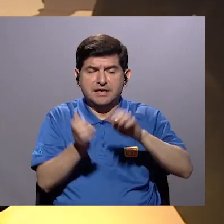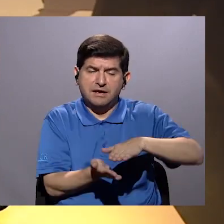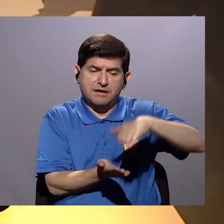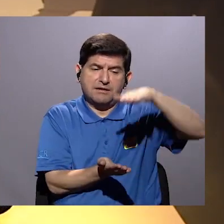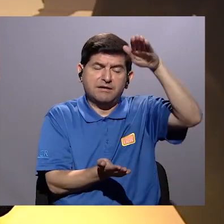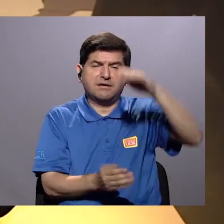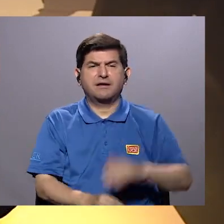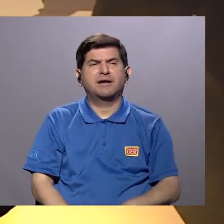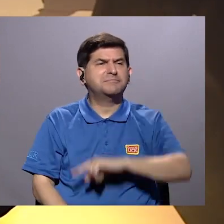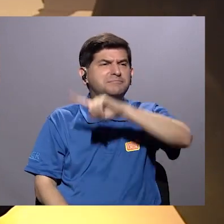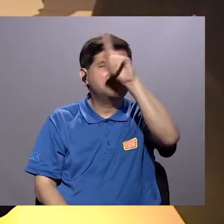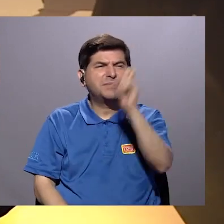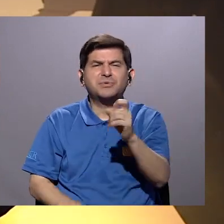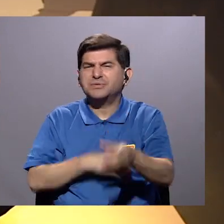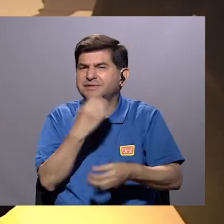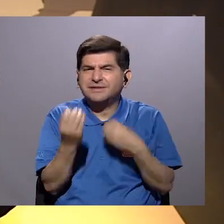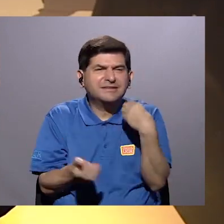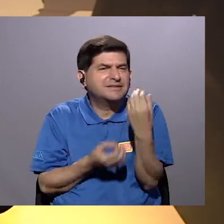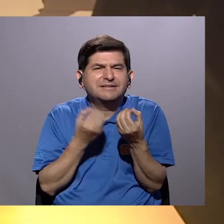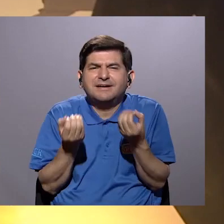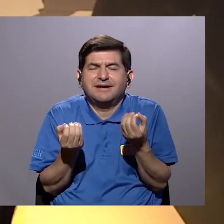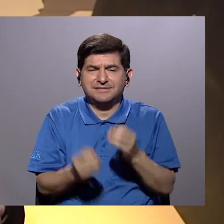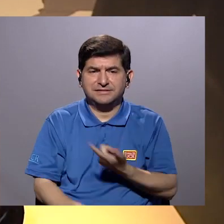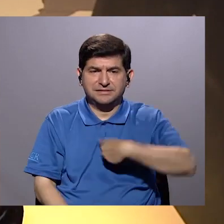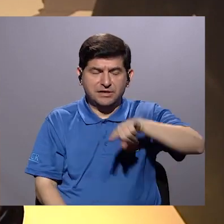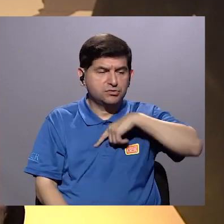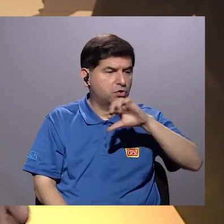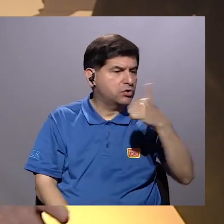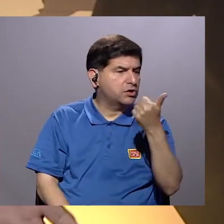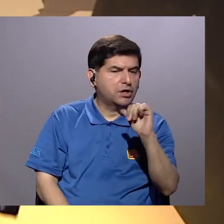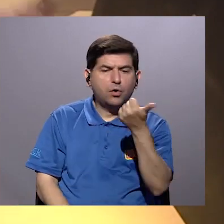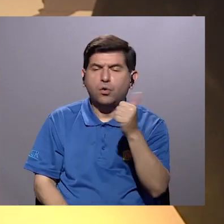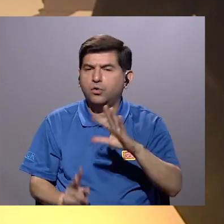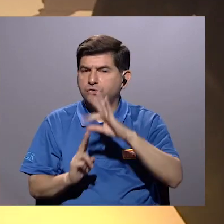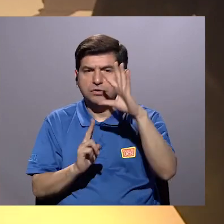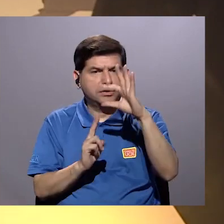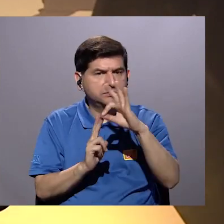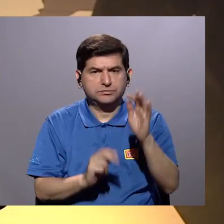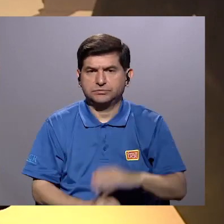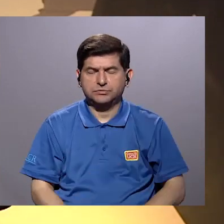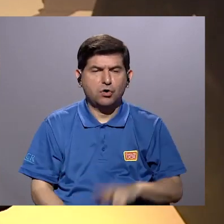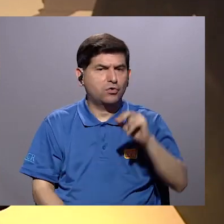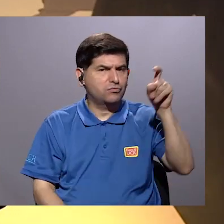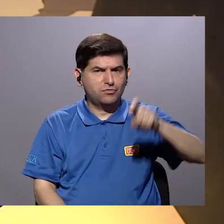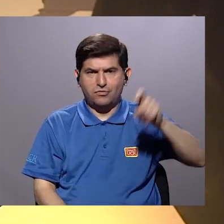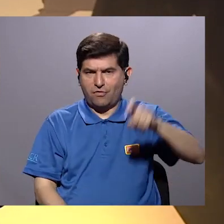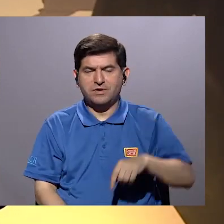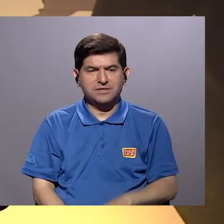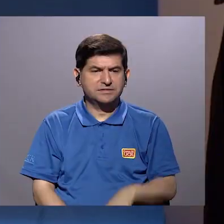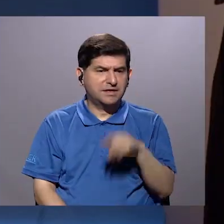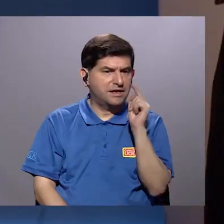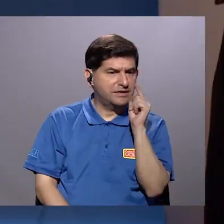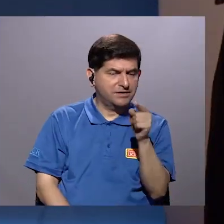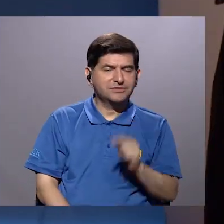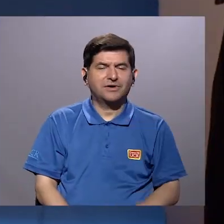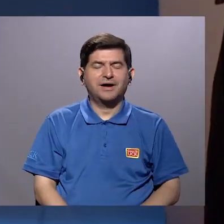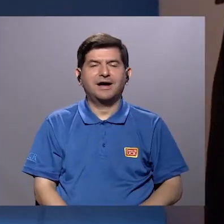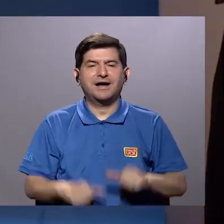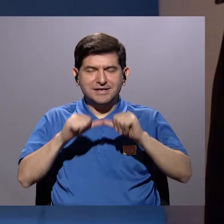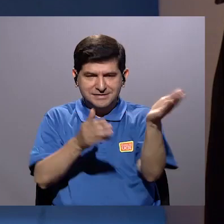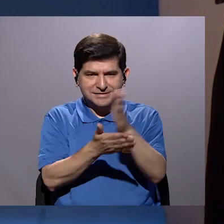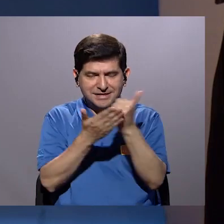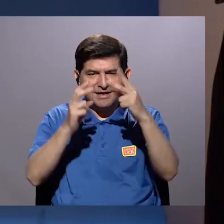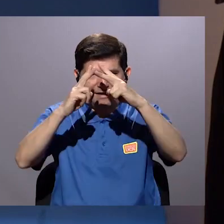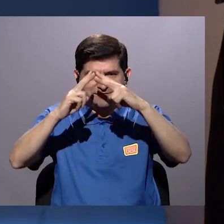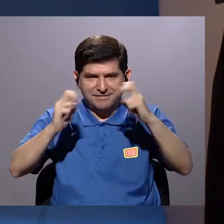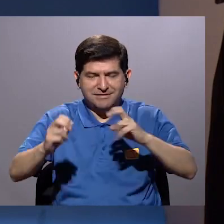es, ¿cómo podemos hacer para explorar otras vías, ¿verdad? Que no sea necesariamente utilizar esos combustibles Esas vías fósiles. las vamos a ver en el próximo segmento,